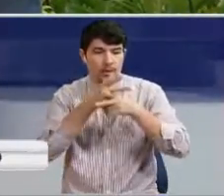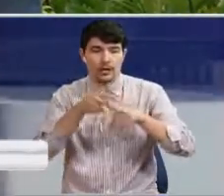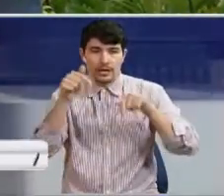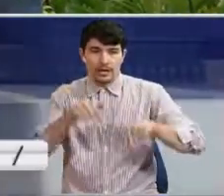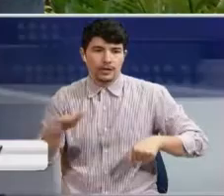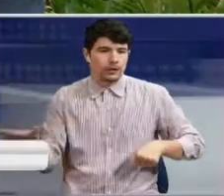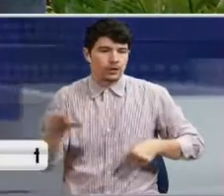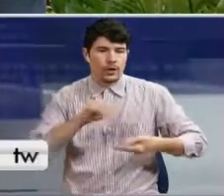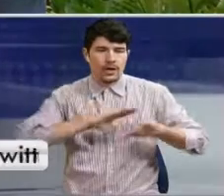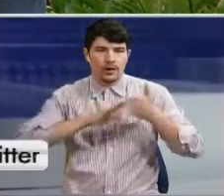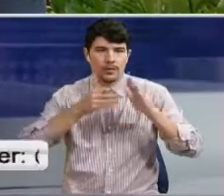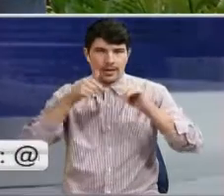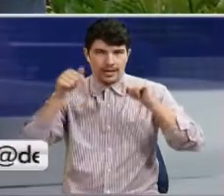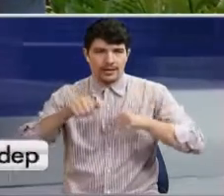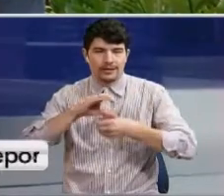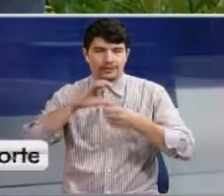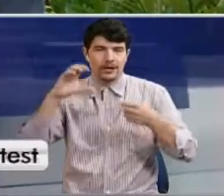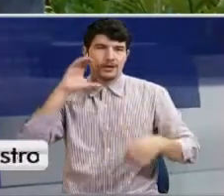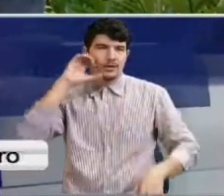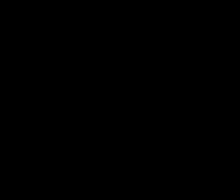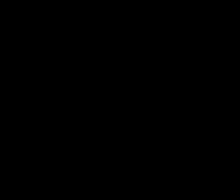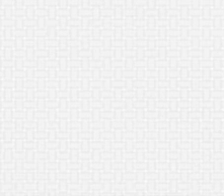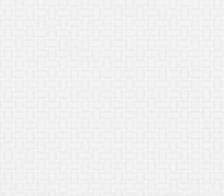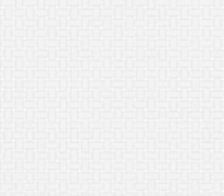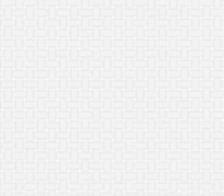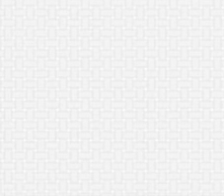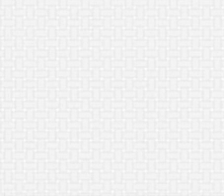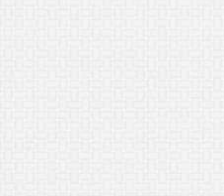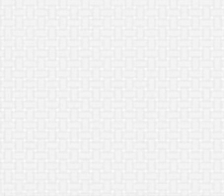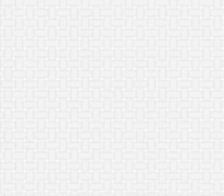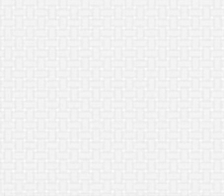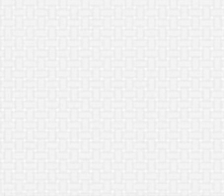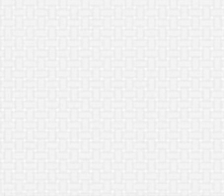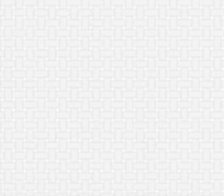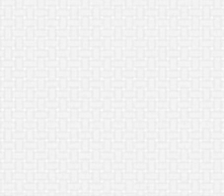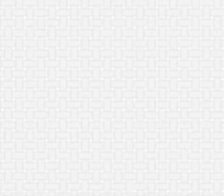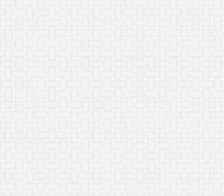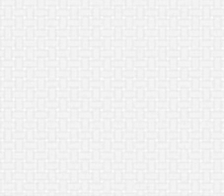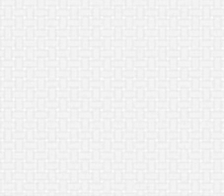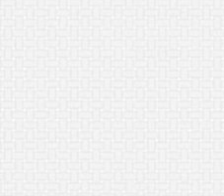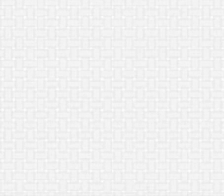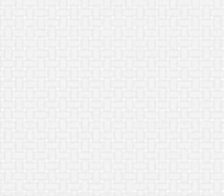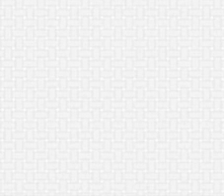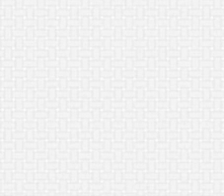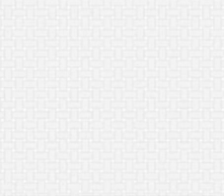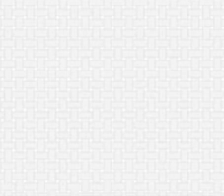jurisdicción que comprende la provincia de ocaña y la región del catatumbo en antro puntocom